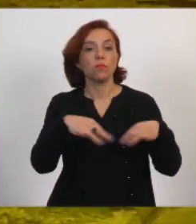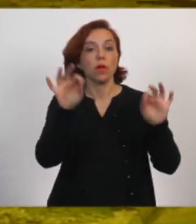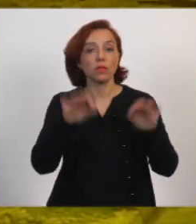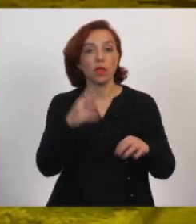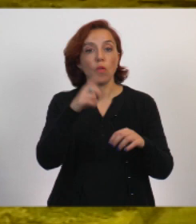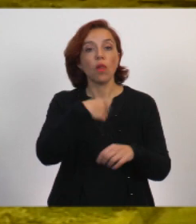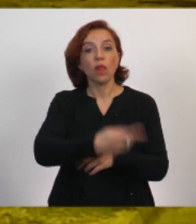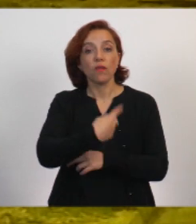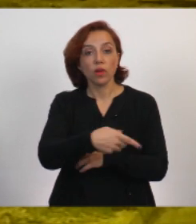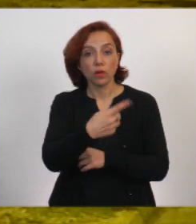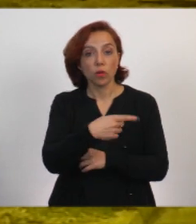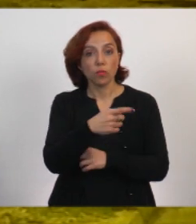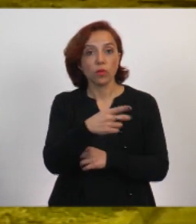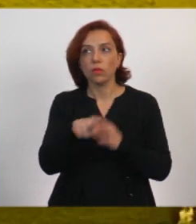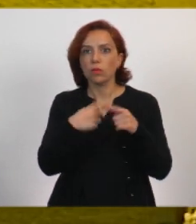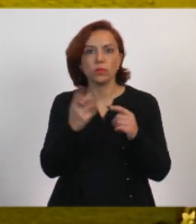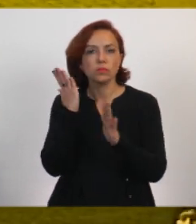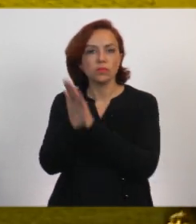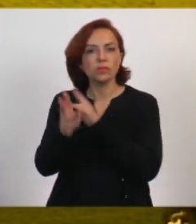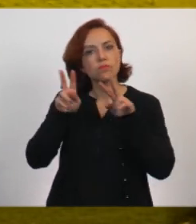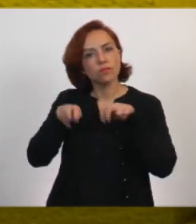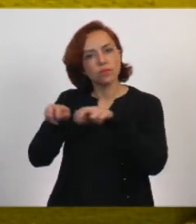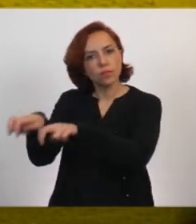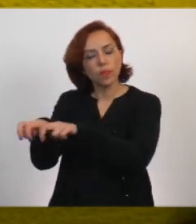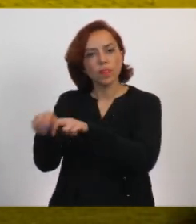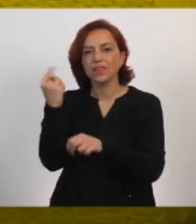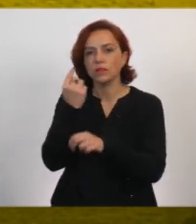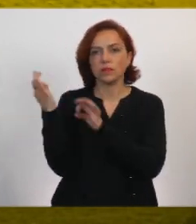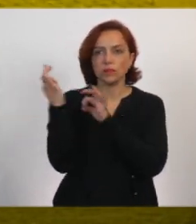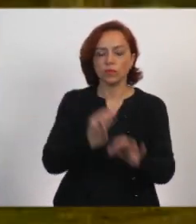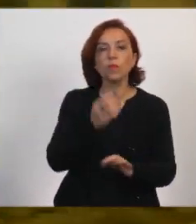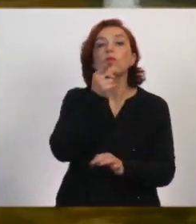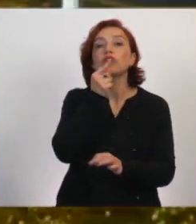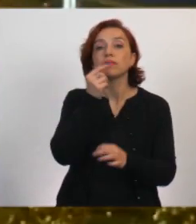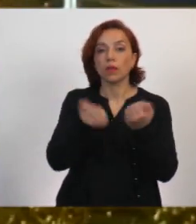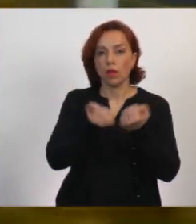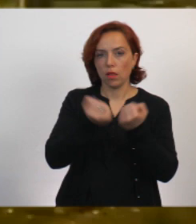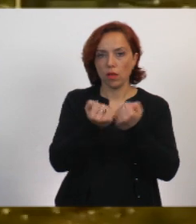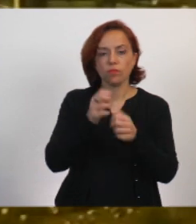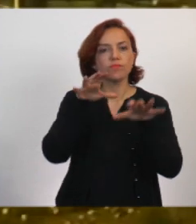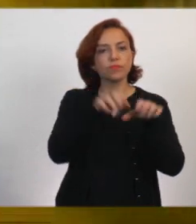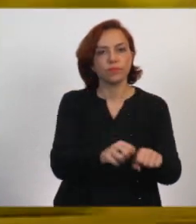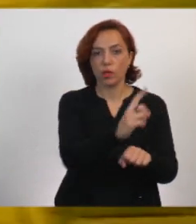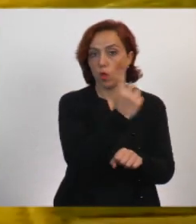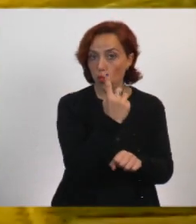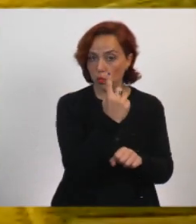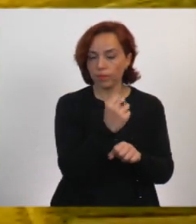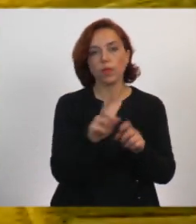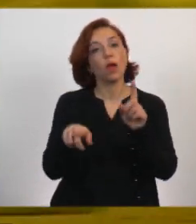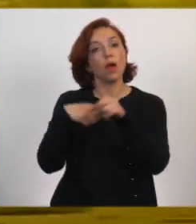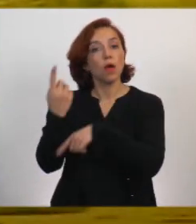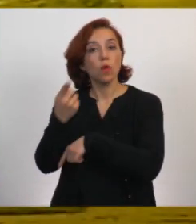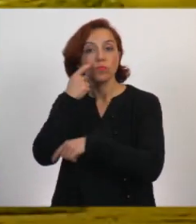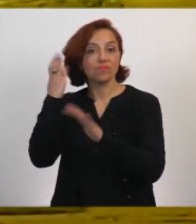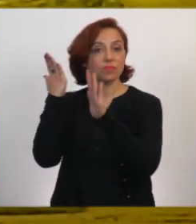dos sillas, un mantel y un lavarropas y procedieron a fugar a pie. De inmediato llegó un móvil policial que logró detener a uno